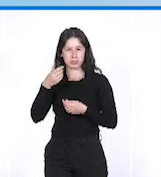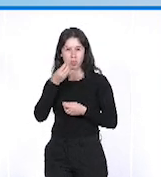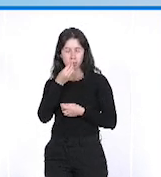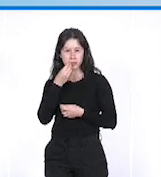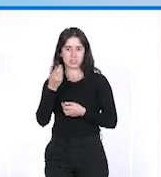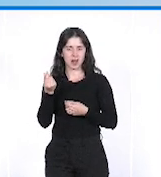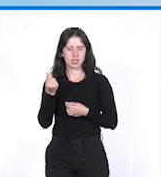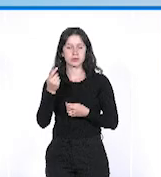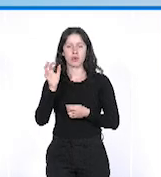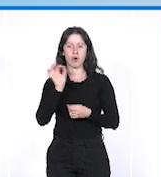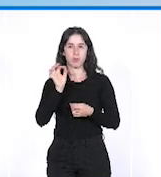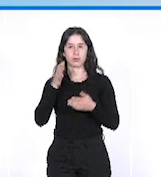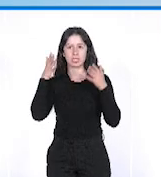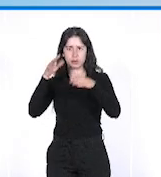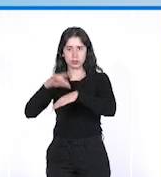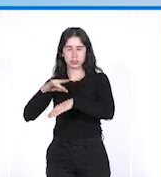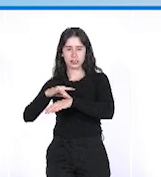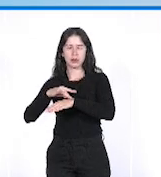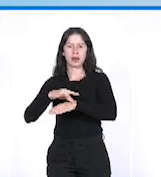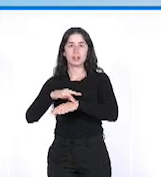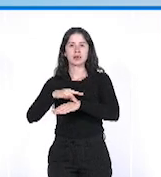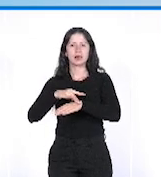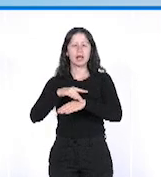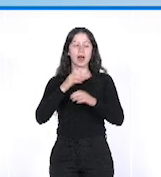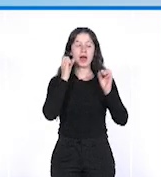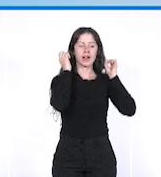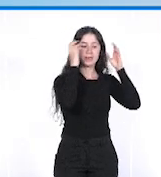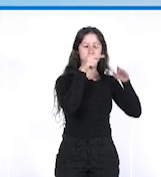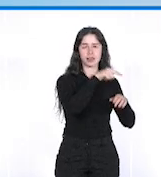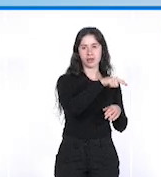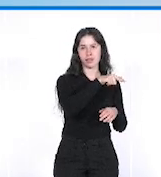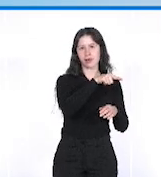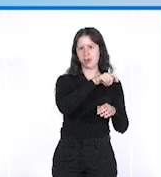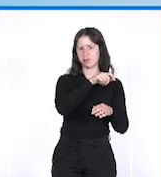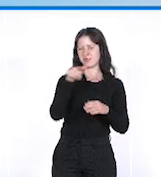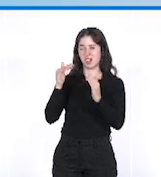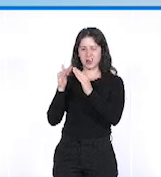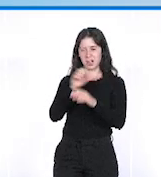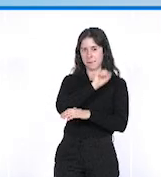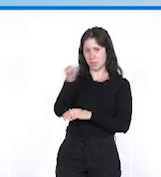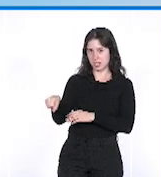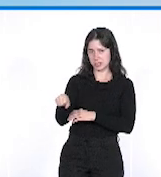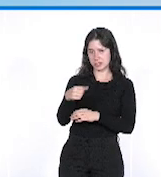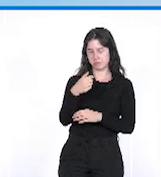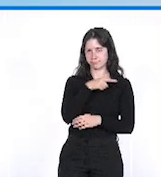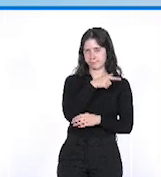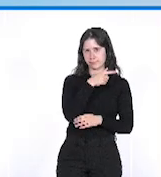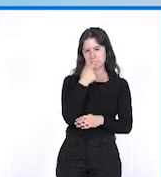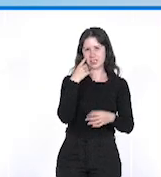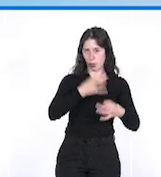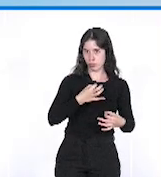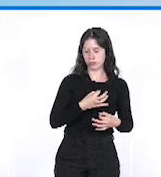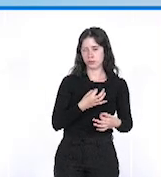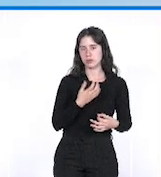sanitaria y otros gastos indirectos son más elevados en las residencias que las viviendas entonces la la media de esos gastos o sea